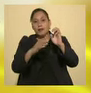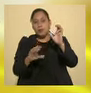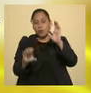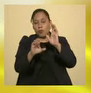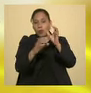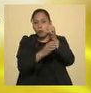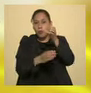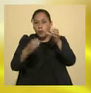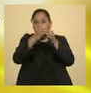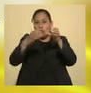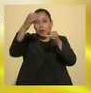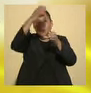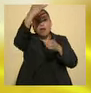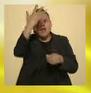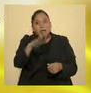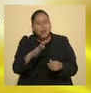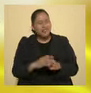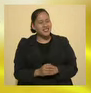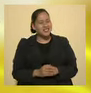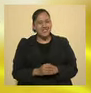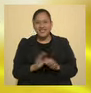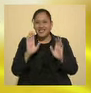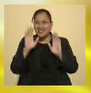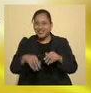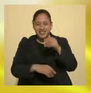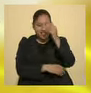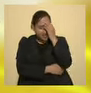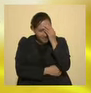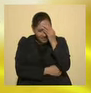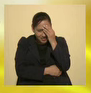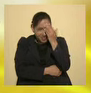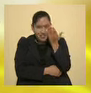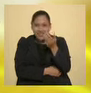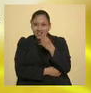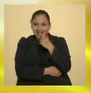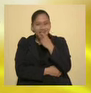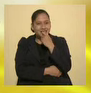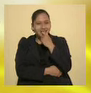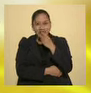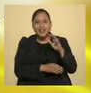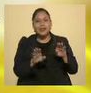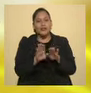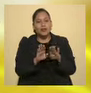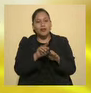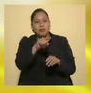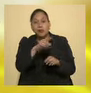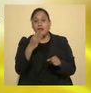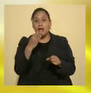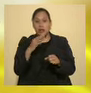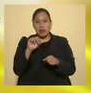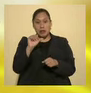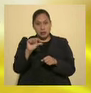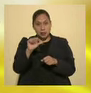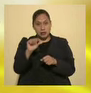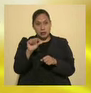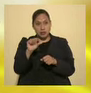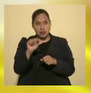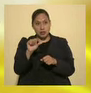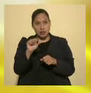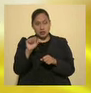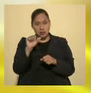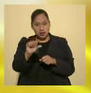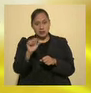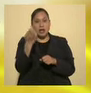no es posible. Por Dios. Yo tengo exactamente, a partir del 16